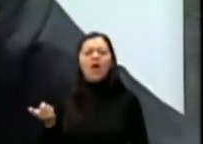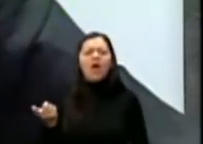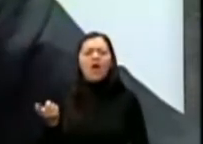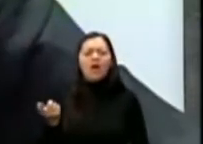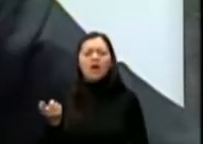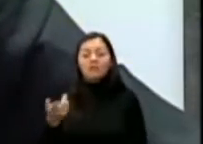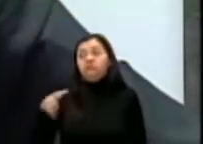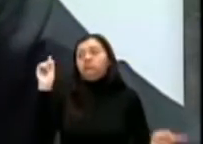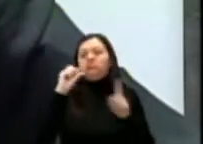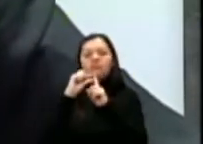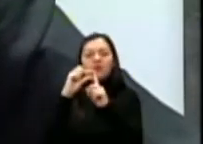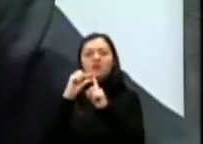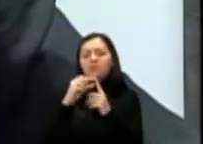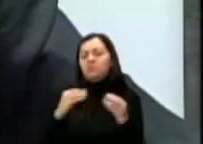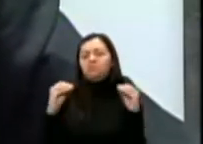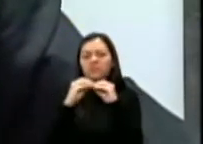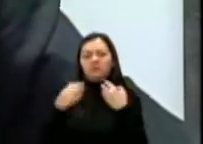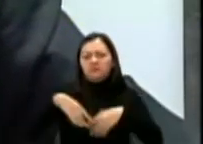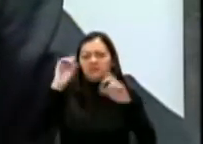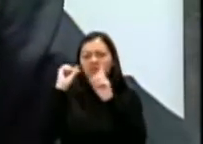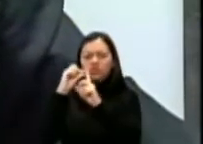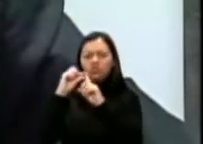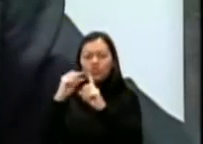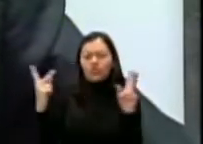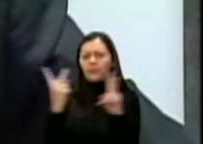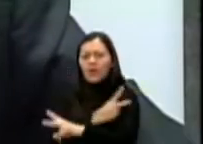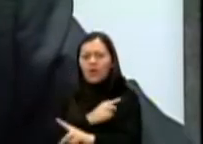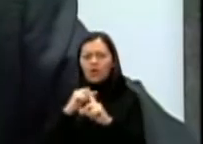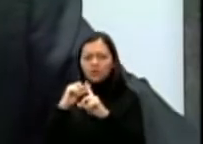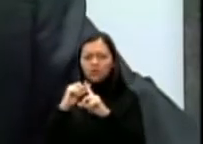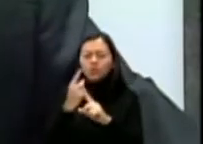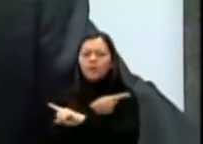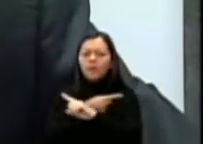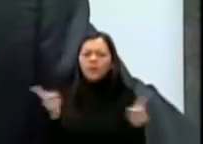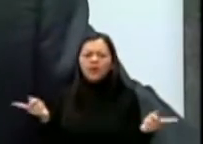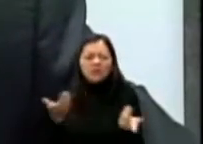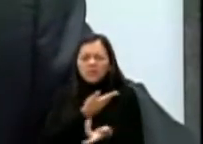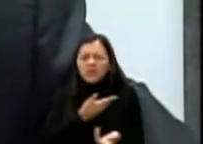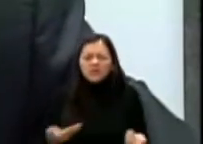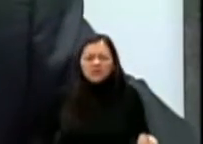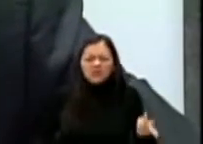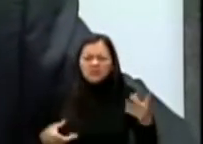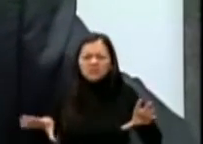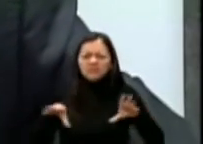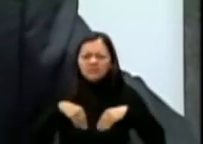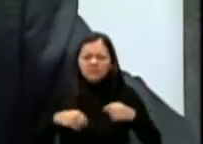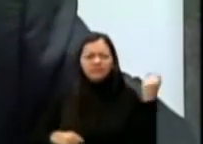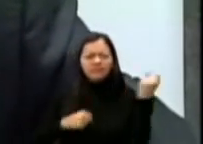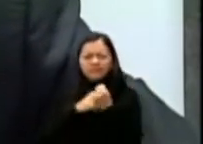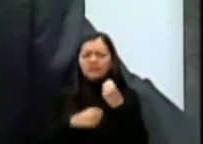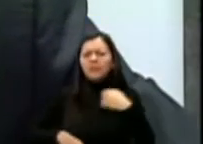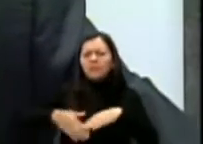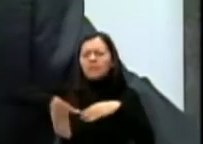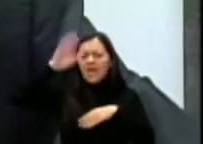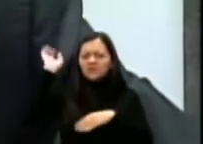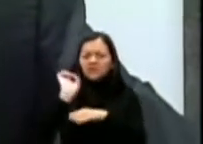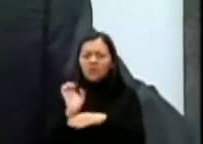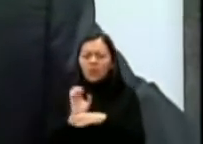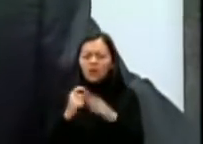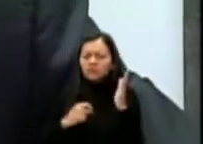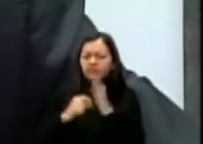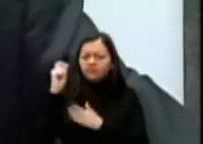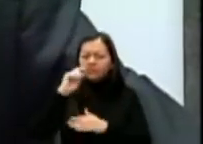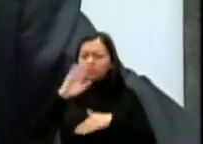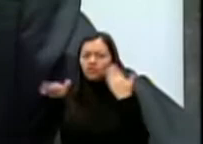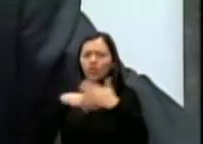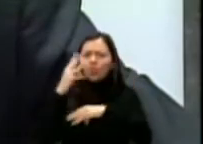calificativos en contra en nuestro presidente un presidente que tiene de las más altas aceptación es no solamente en el ecuador y aprobación sino de todo